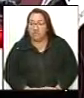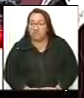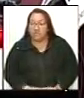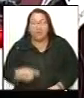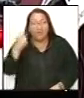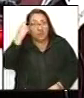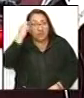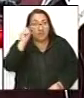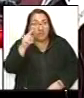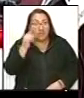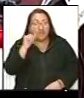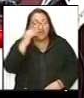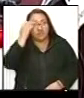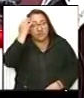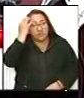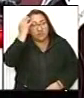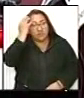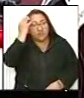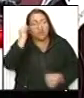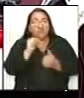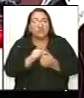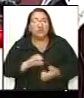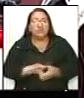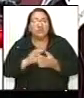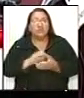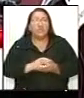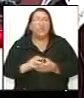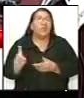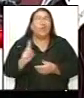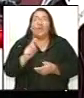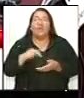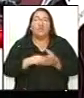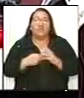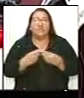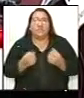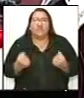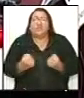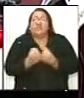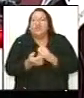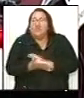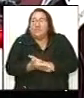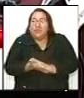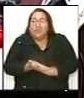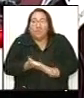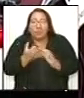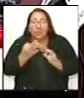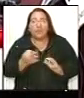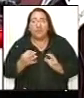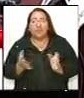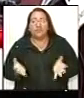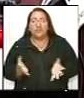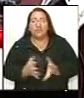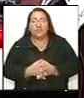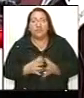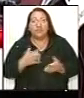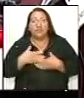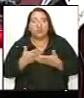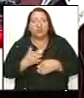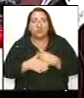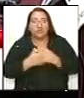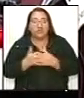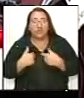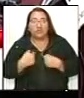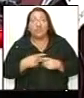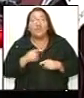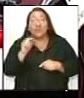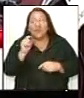ese criterio de la especialidad. No es que queramos afectar su legítima proporcionalidad que tienen,